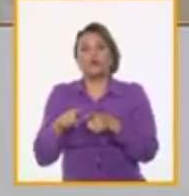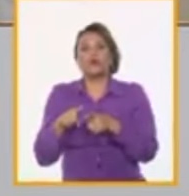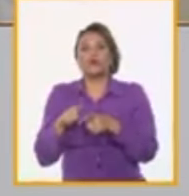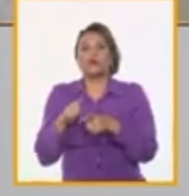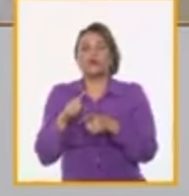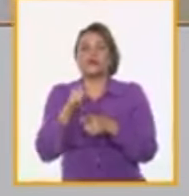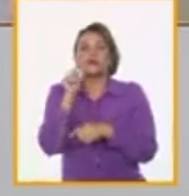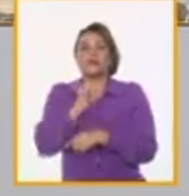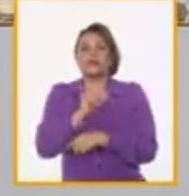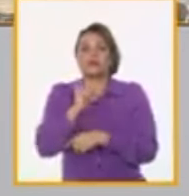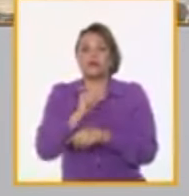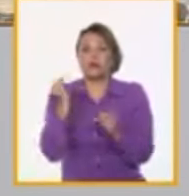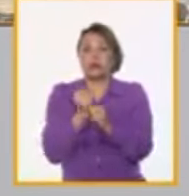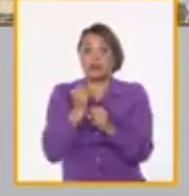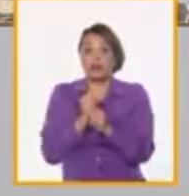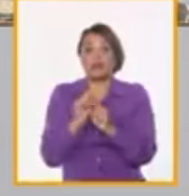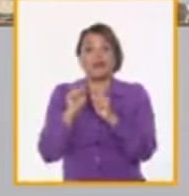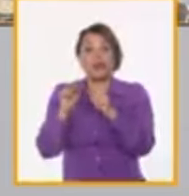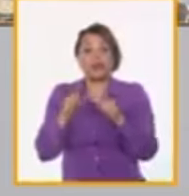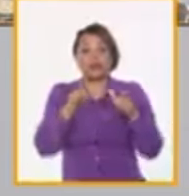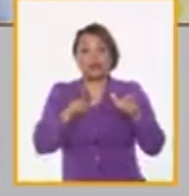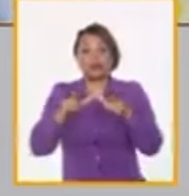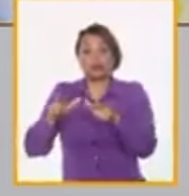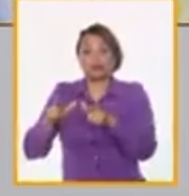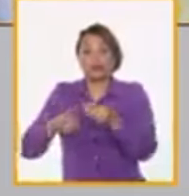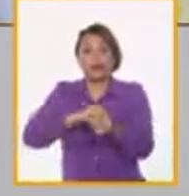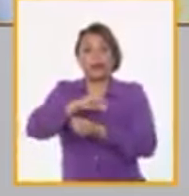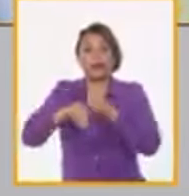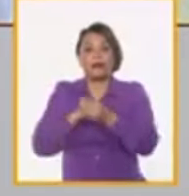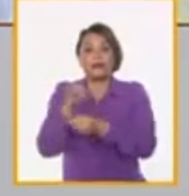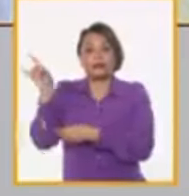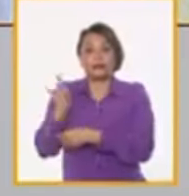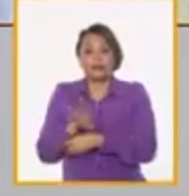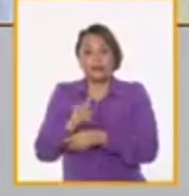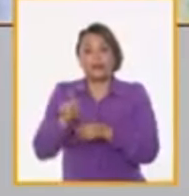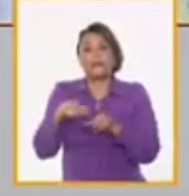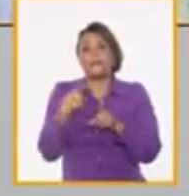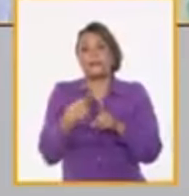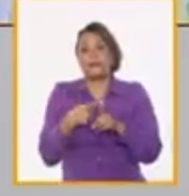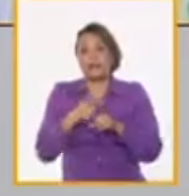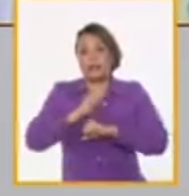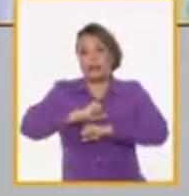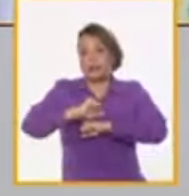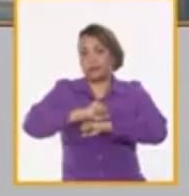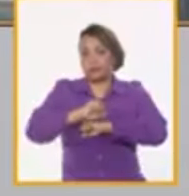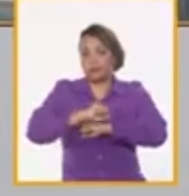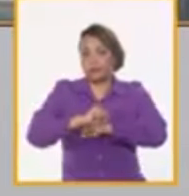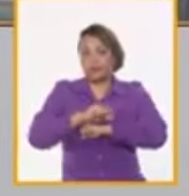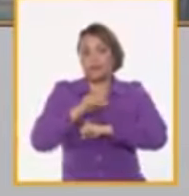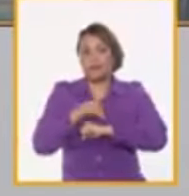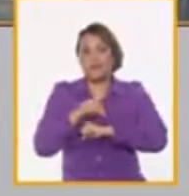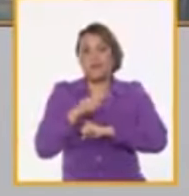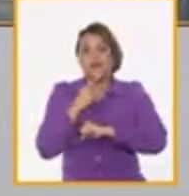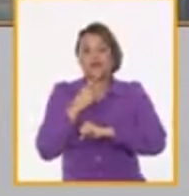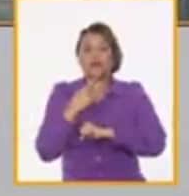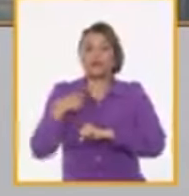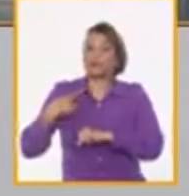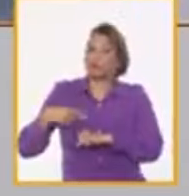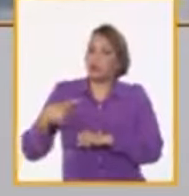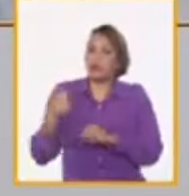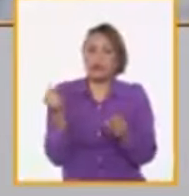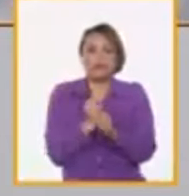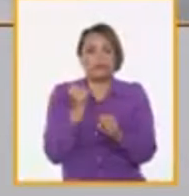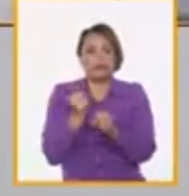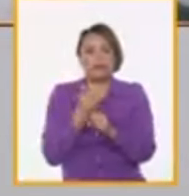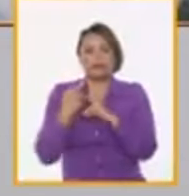montando estos equipos de bombeo del cambio de la matriz, y los mismos equipos, sobre todo de ISAGE, son los que a diario también tienen que